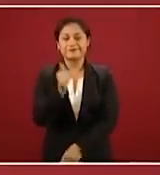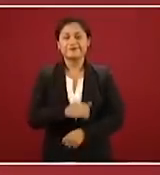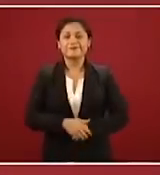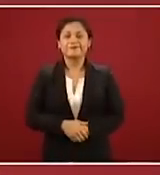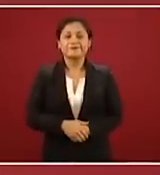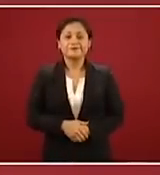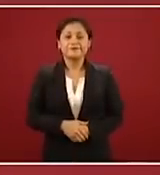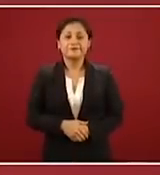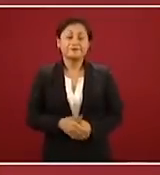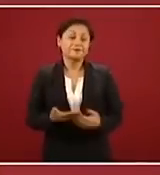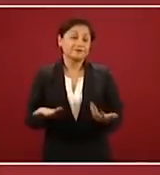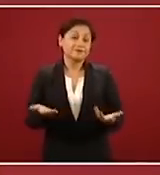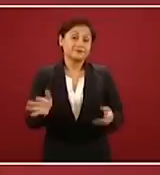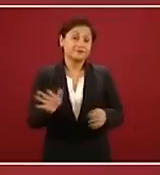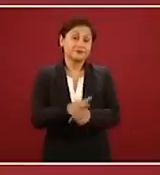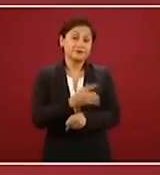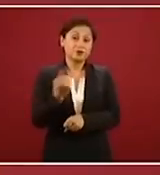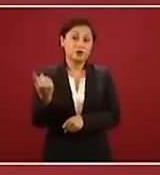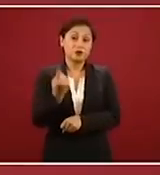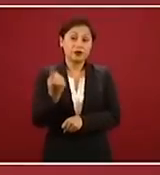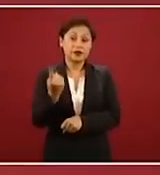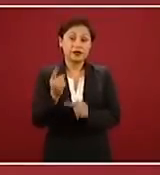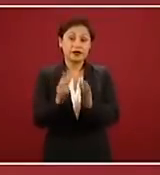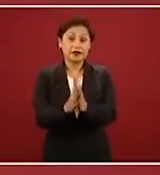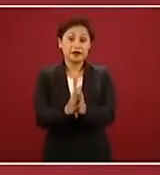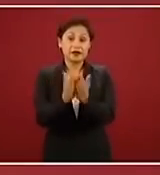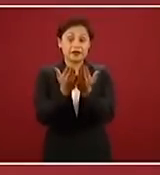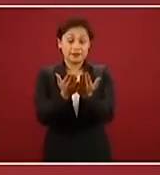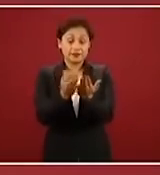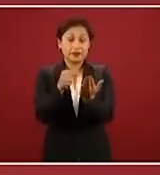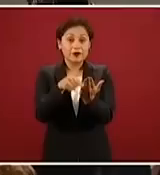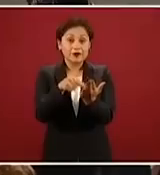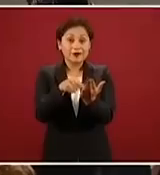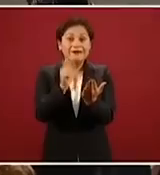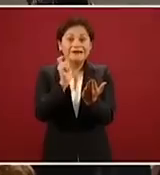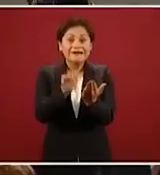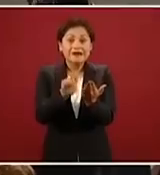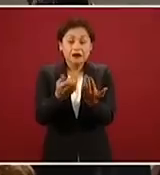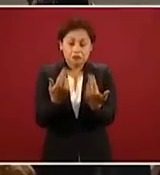porque estos libros son un regalo